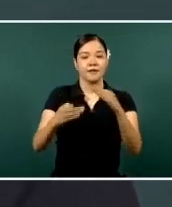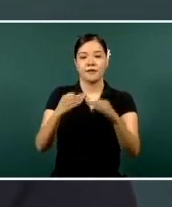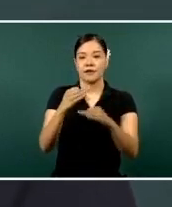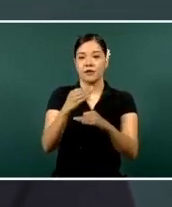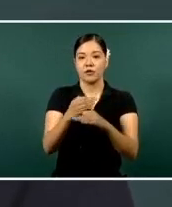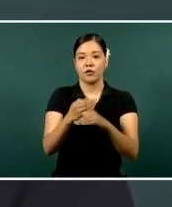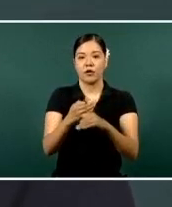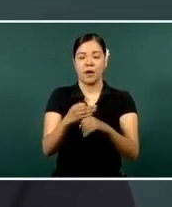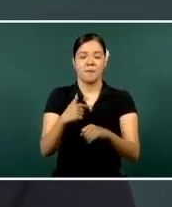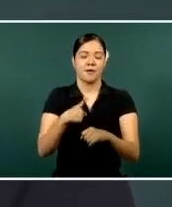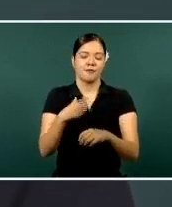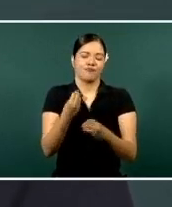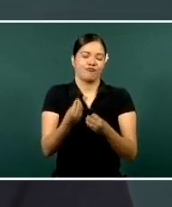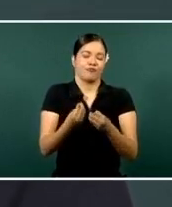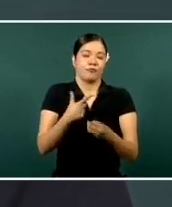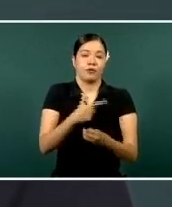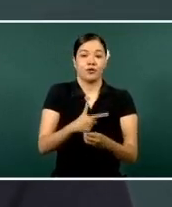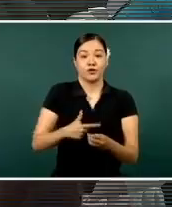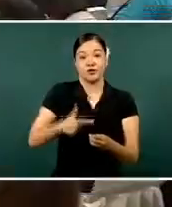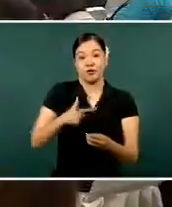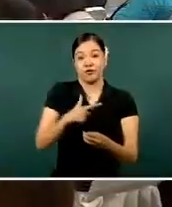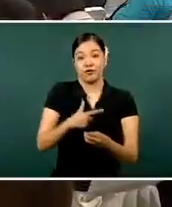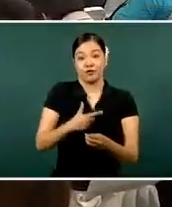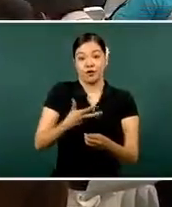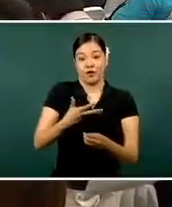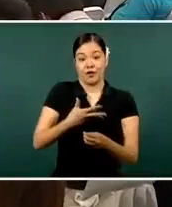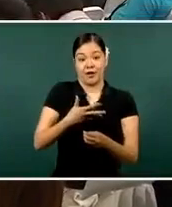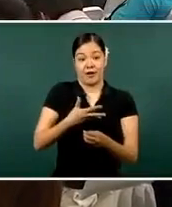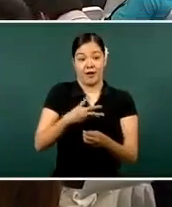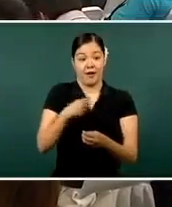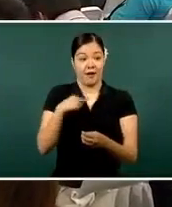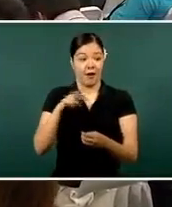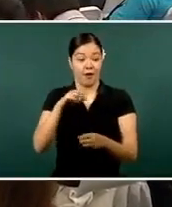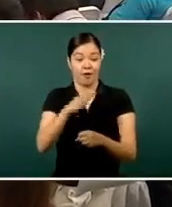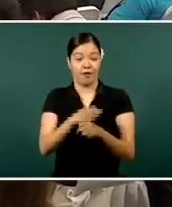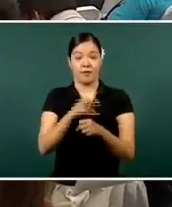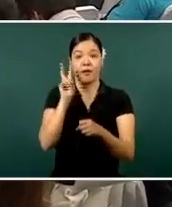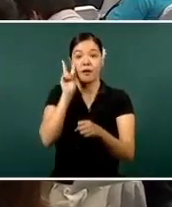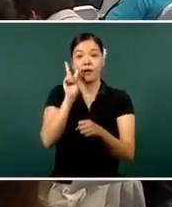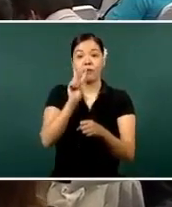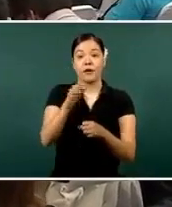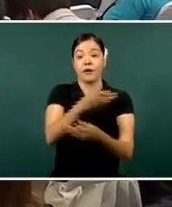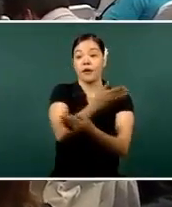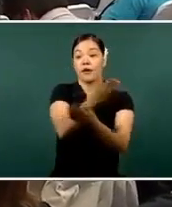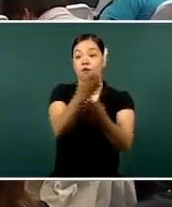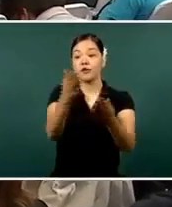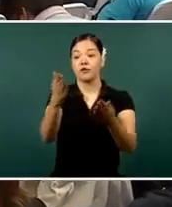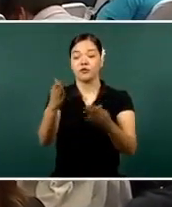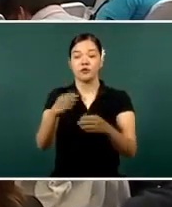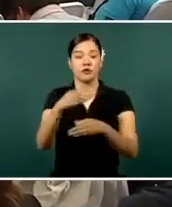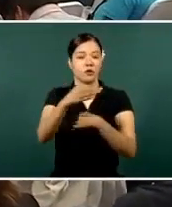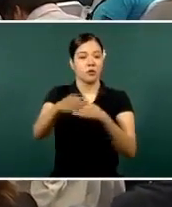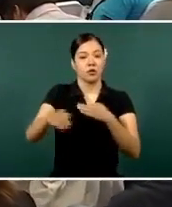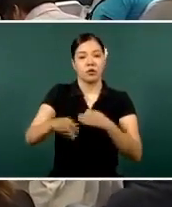da mucho gusto contar con la presencia de representantes de los pueblos originarios,